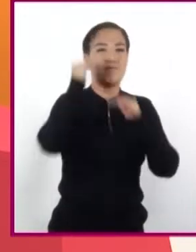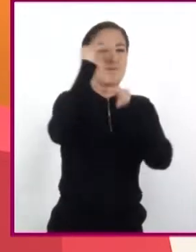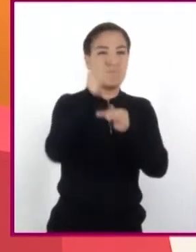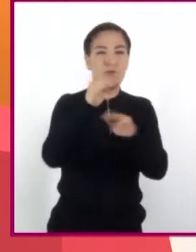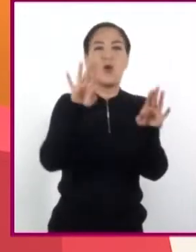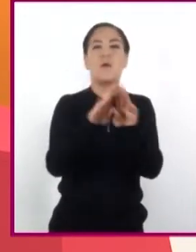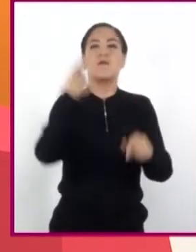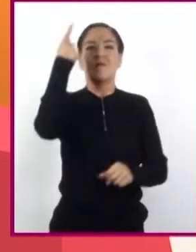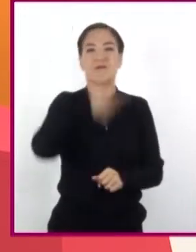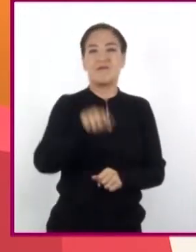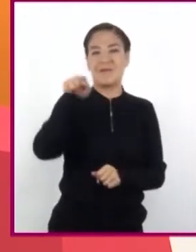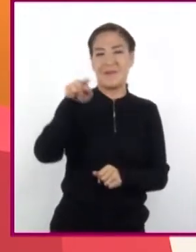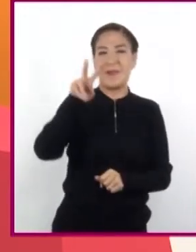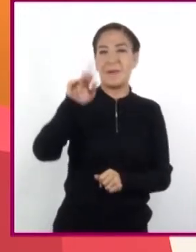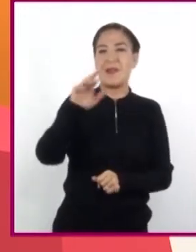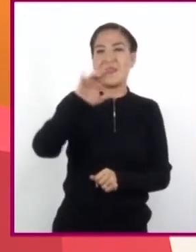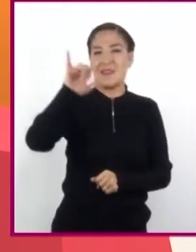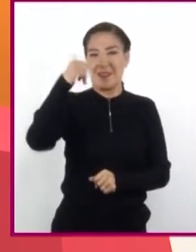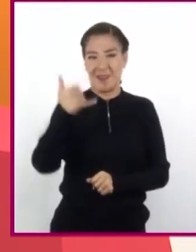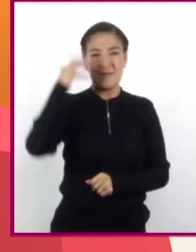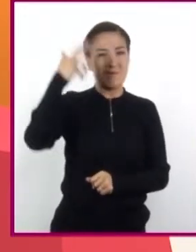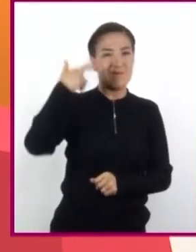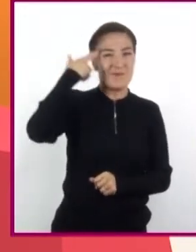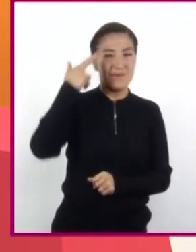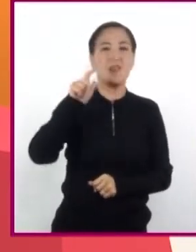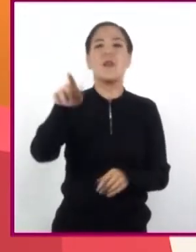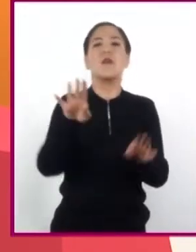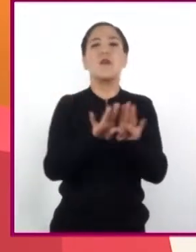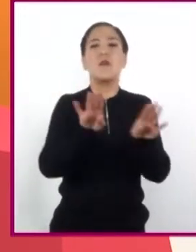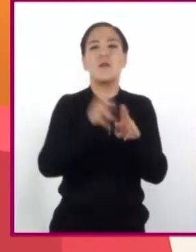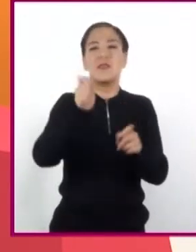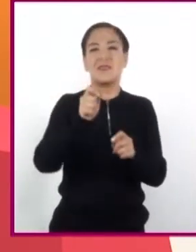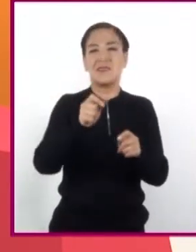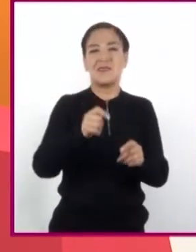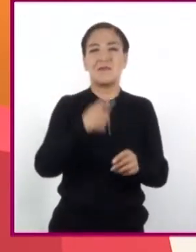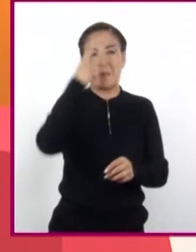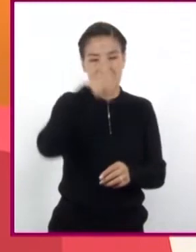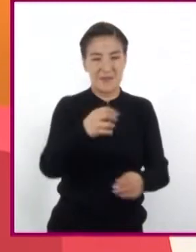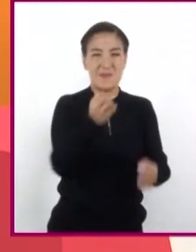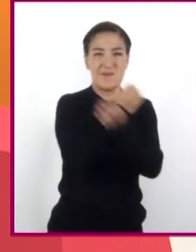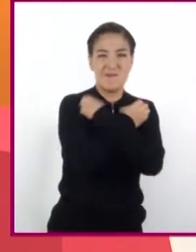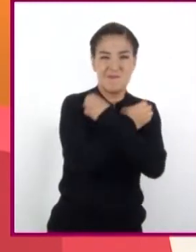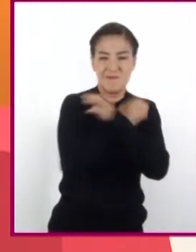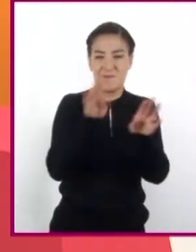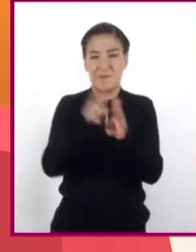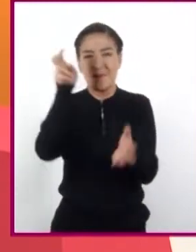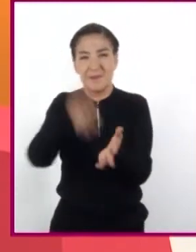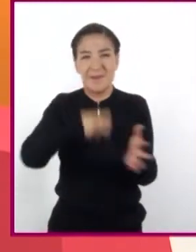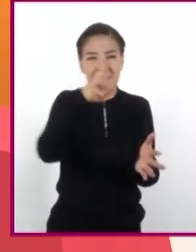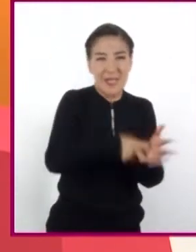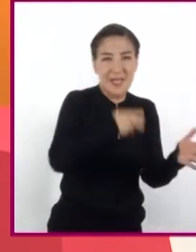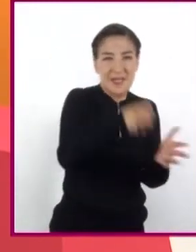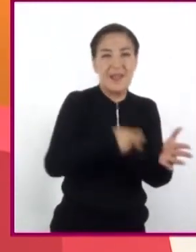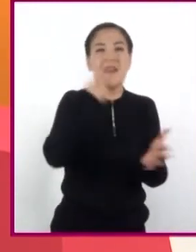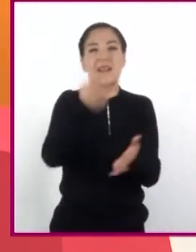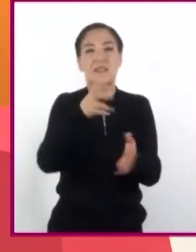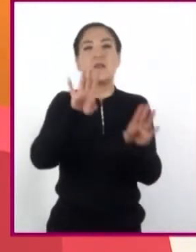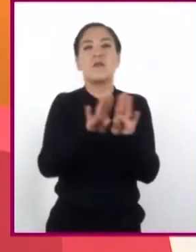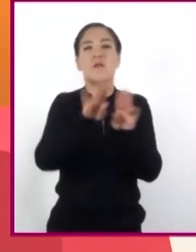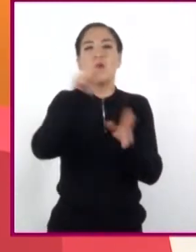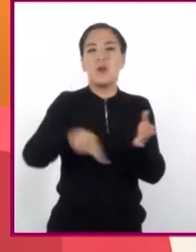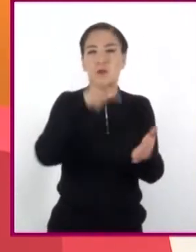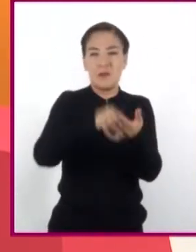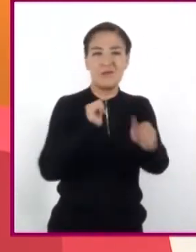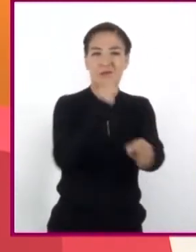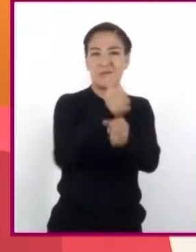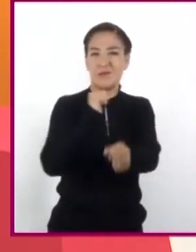obedecía al virrey. Recordarán que asumieron la tarea educativa del virreinato y establecieron escuelas de primeras letras en